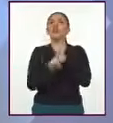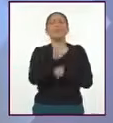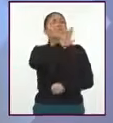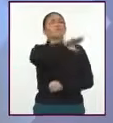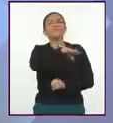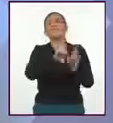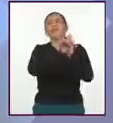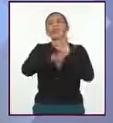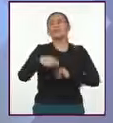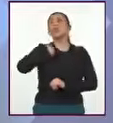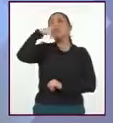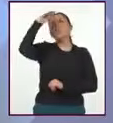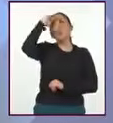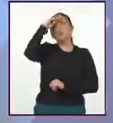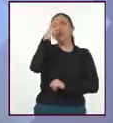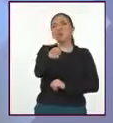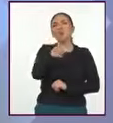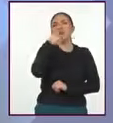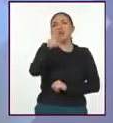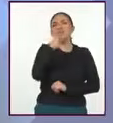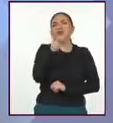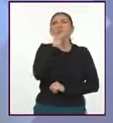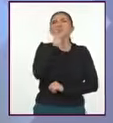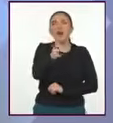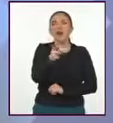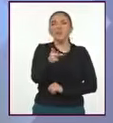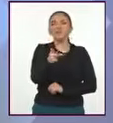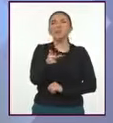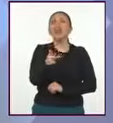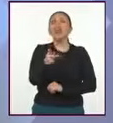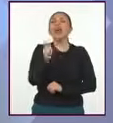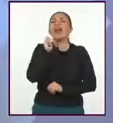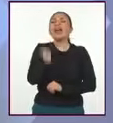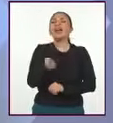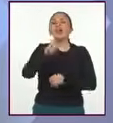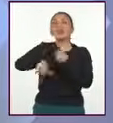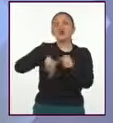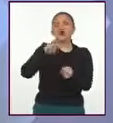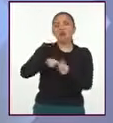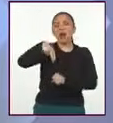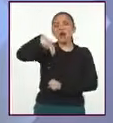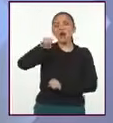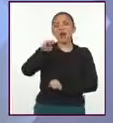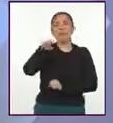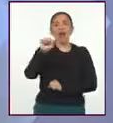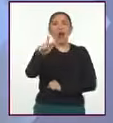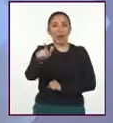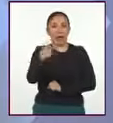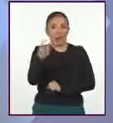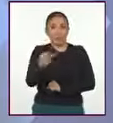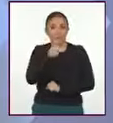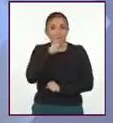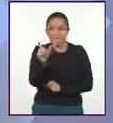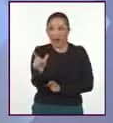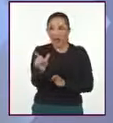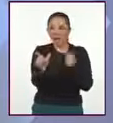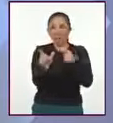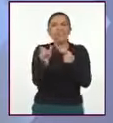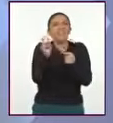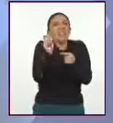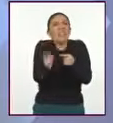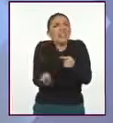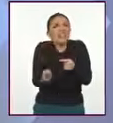pensaba mucho en esta palabra que usted mencionó, lo normal, ¿no? Qué interesante palabra, porque pues ¿qué sería lo normal?